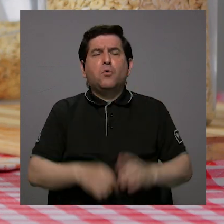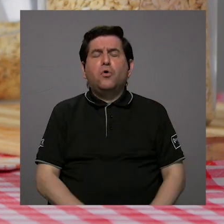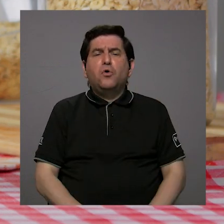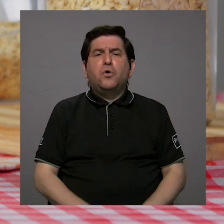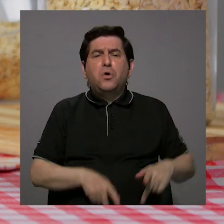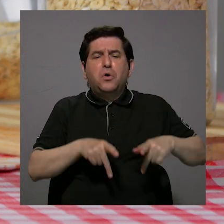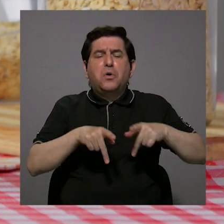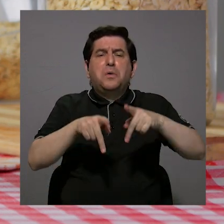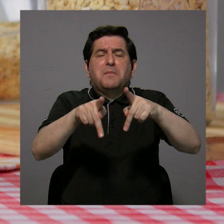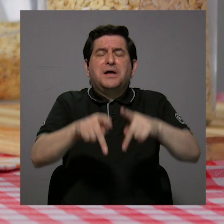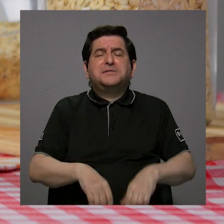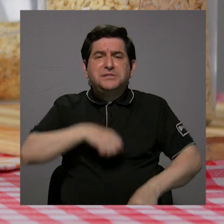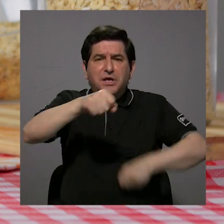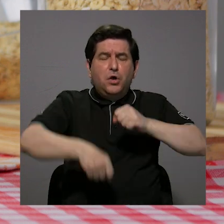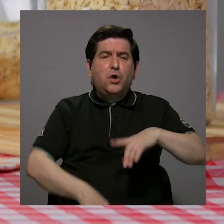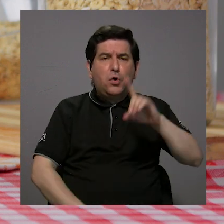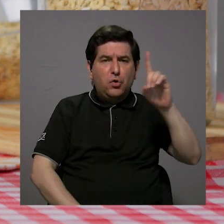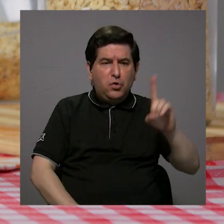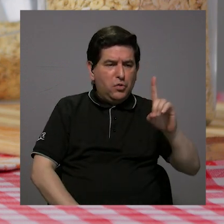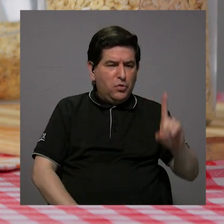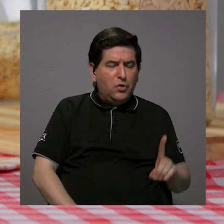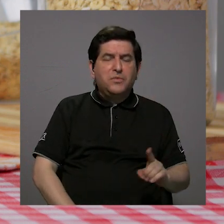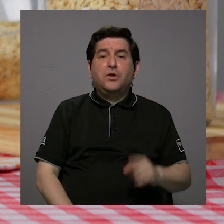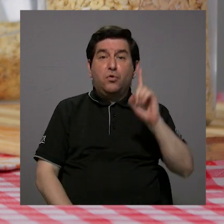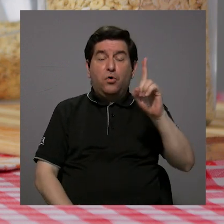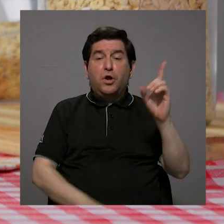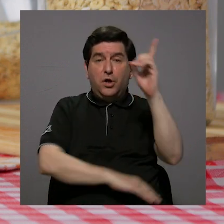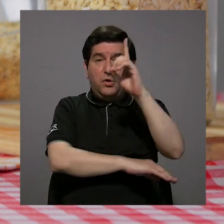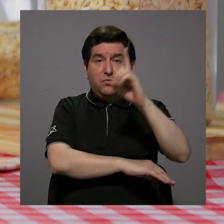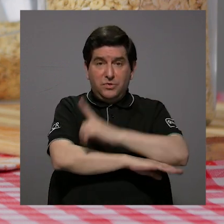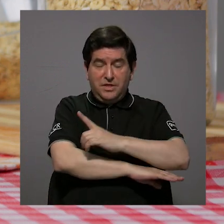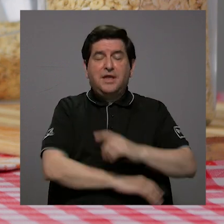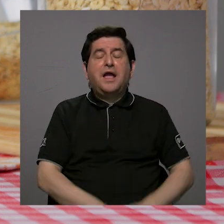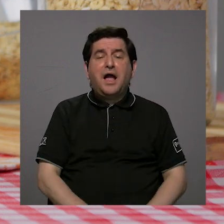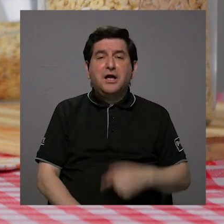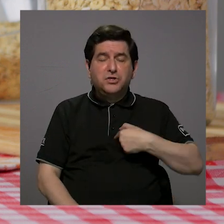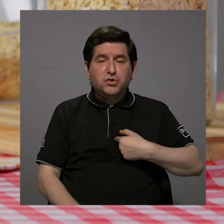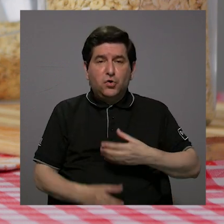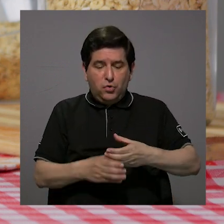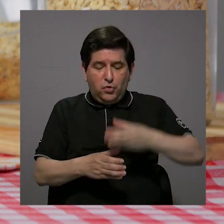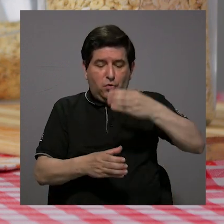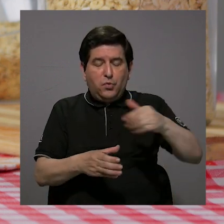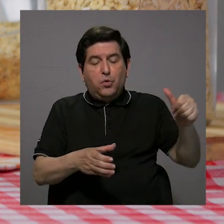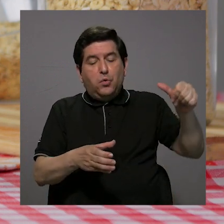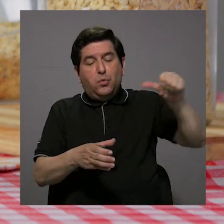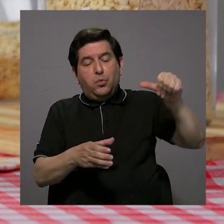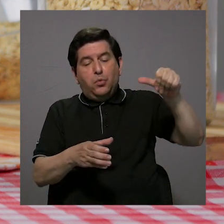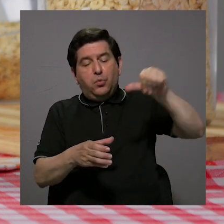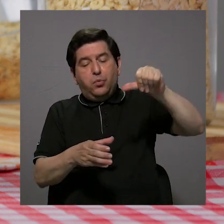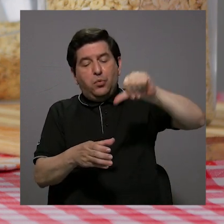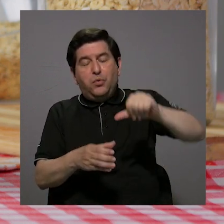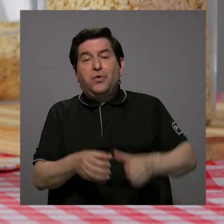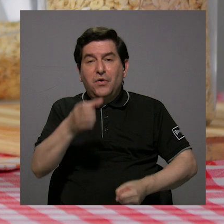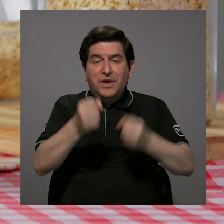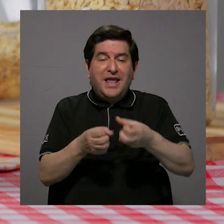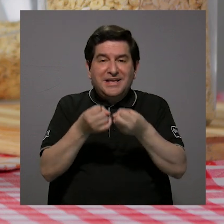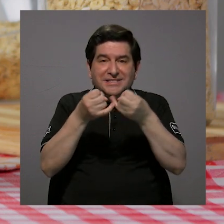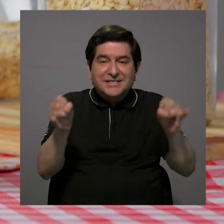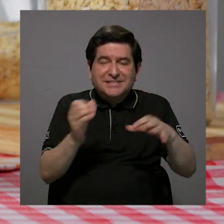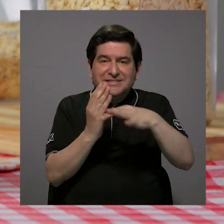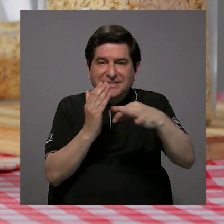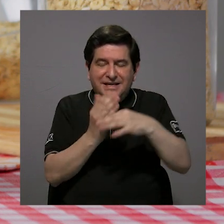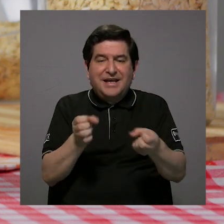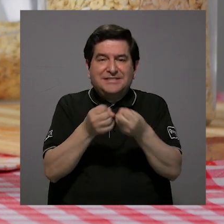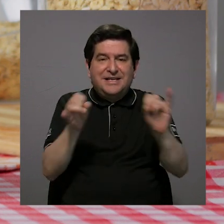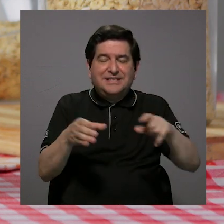salgo a pasear en bicicleta todos los domingos, de llevarme un domingo las caramañolas, las ánforas llenas de leche